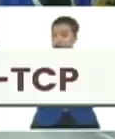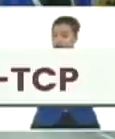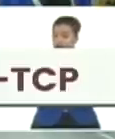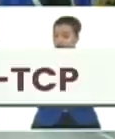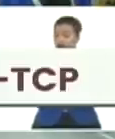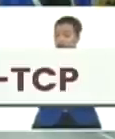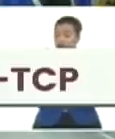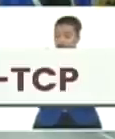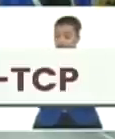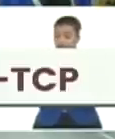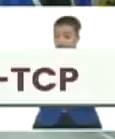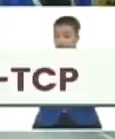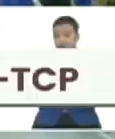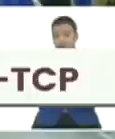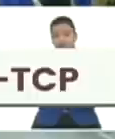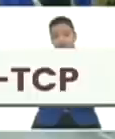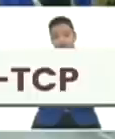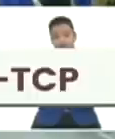el